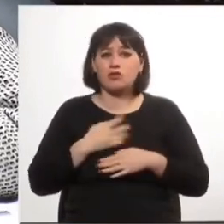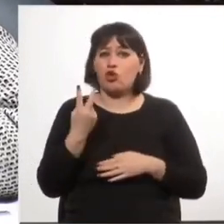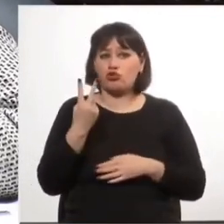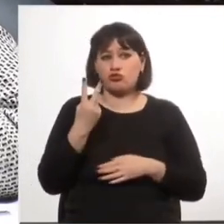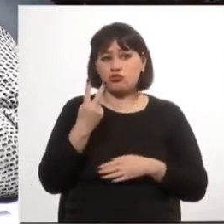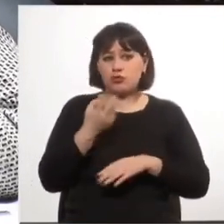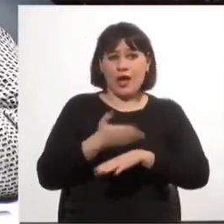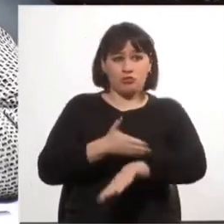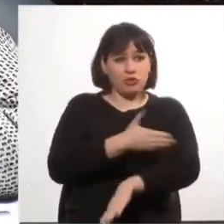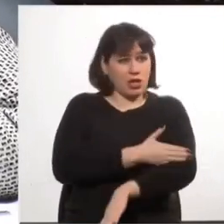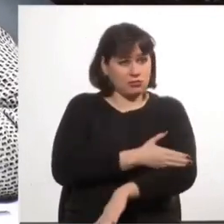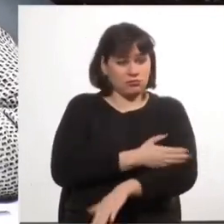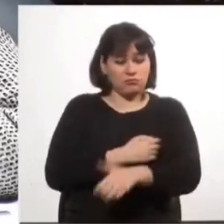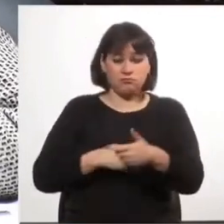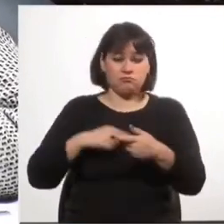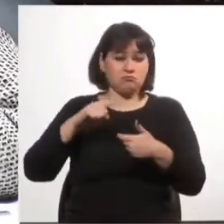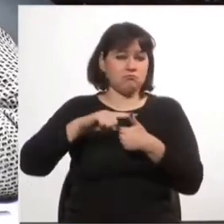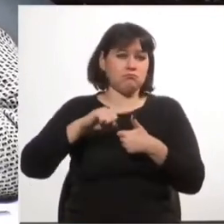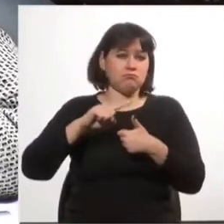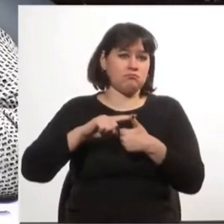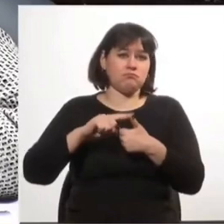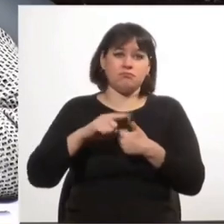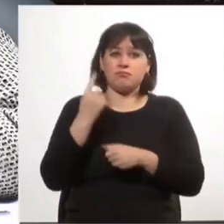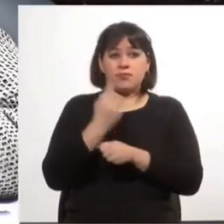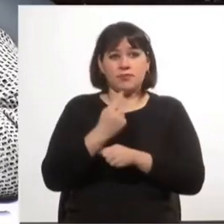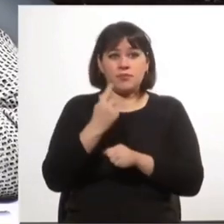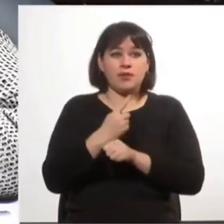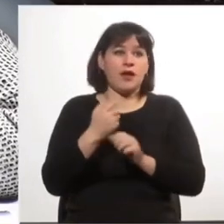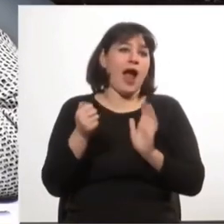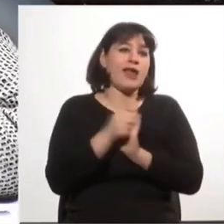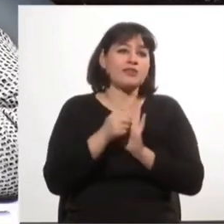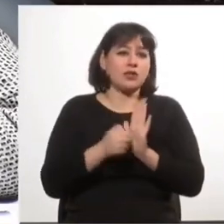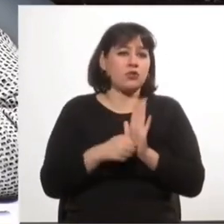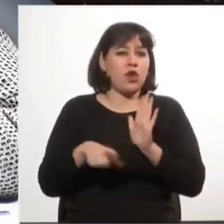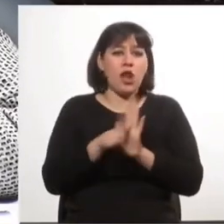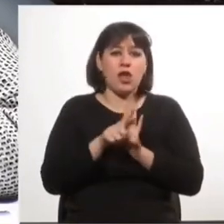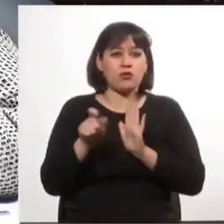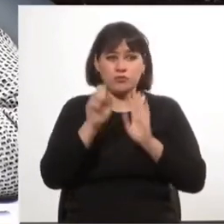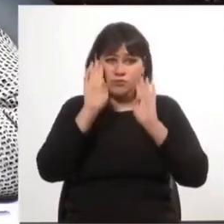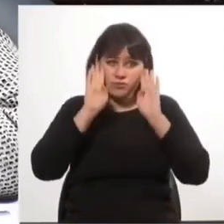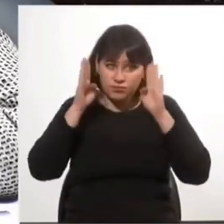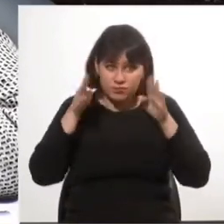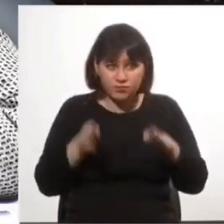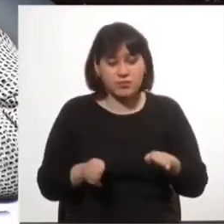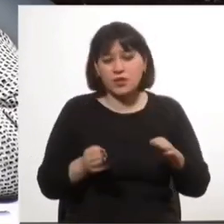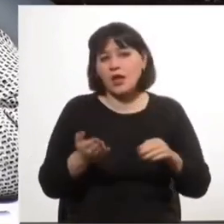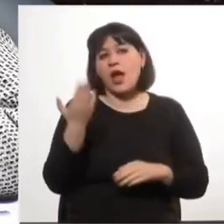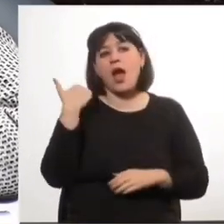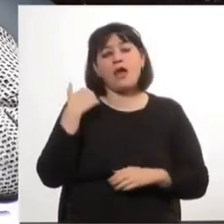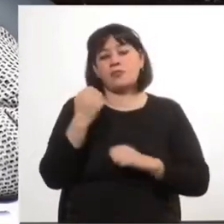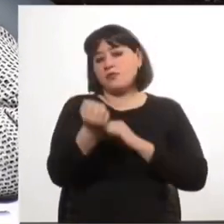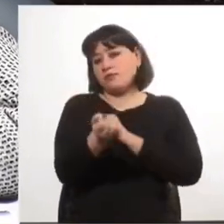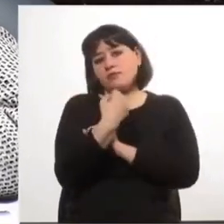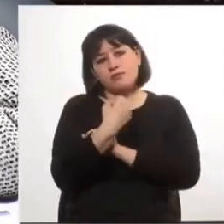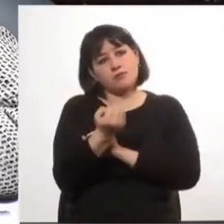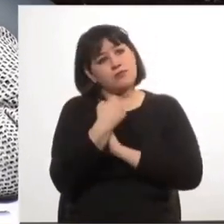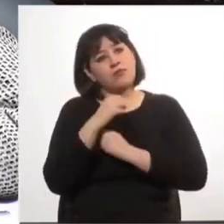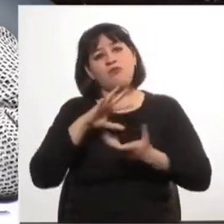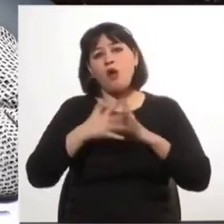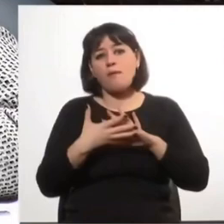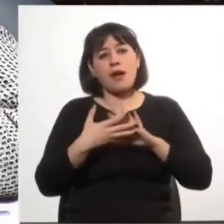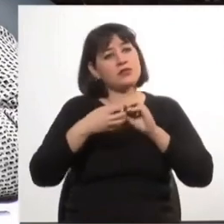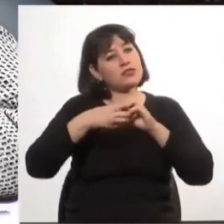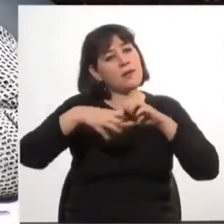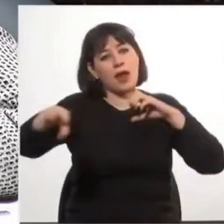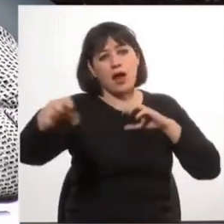causas. Una, sin ninguna duda, los artículos de la LUC y la negación en su momento de mirarlos en forma separada